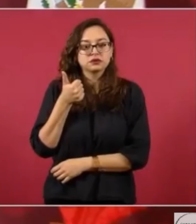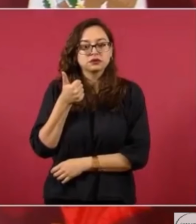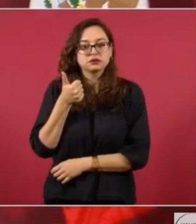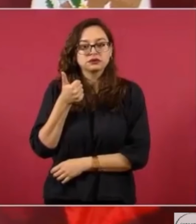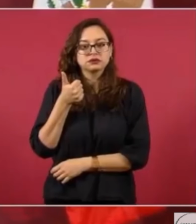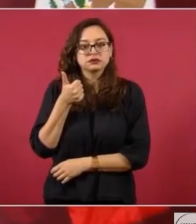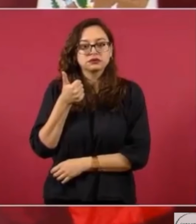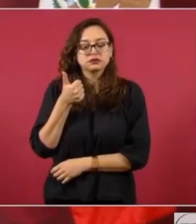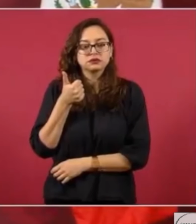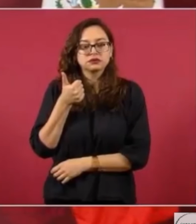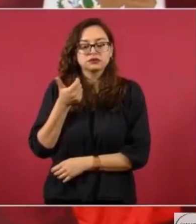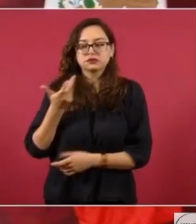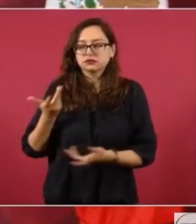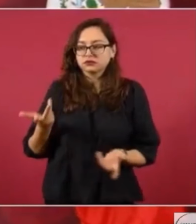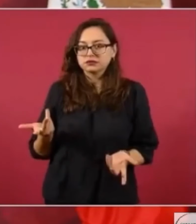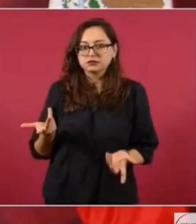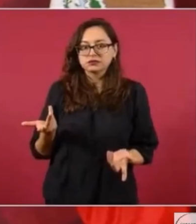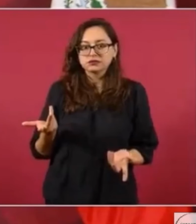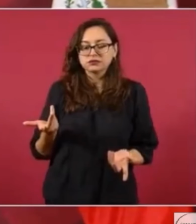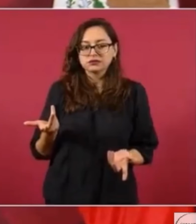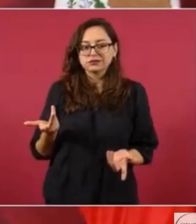¿Qué les daban